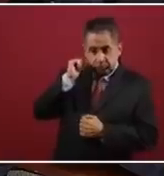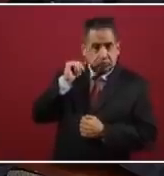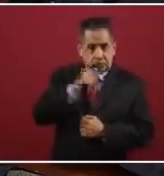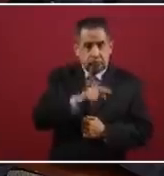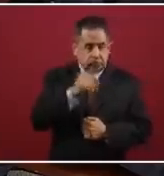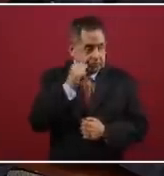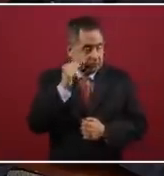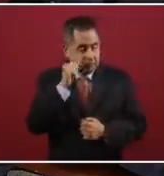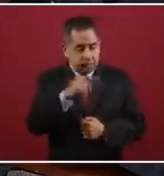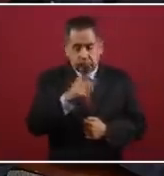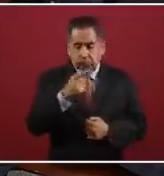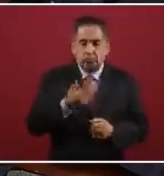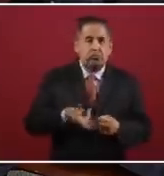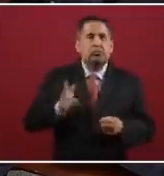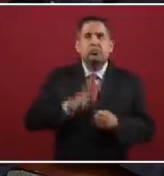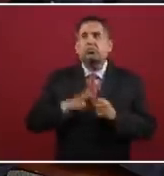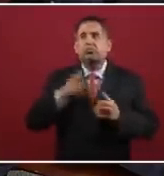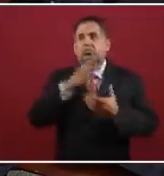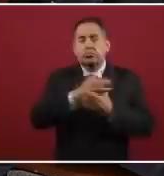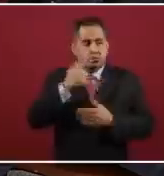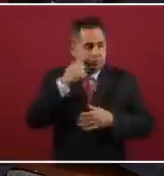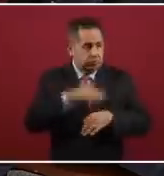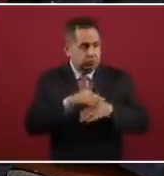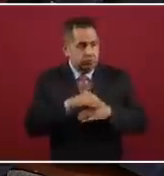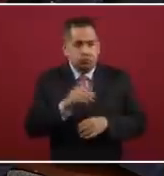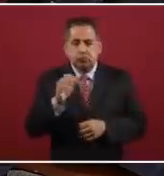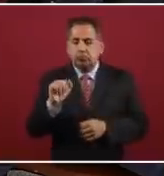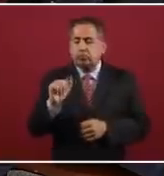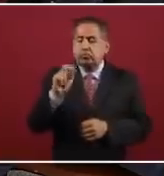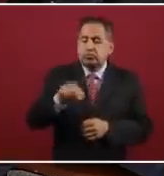hospital en San Juanito,